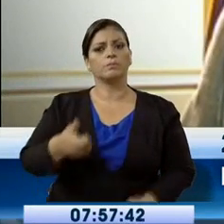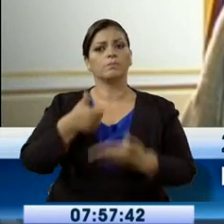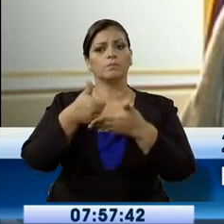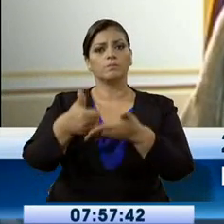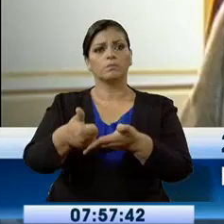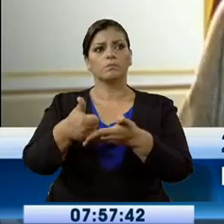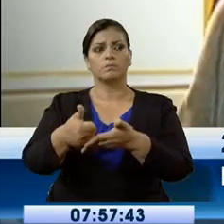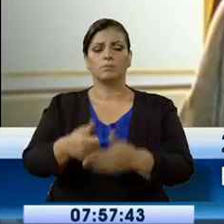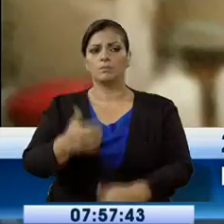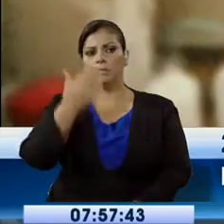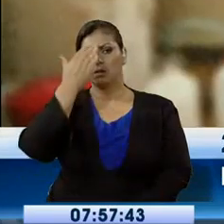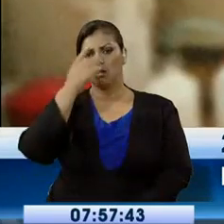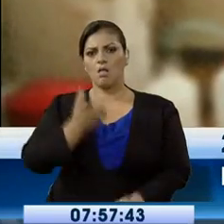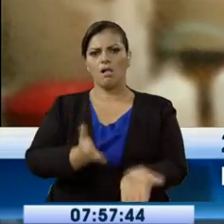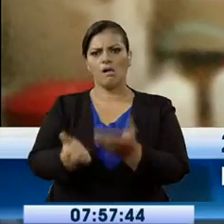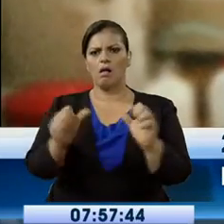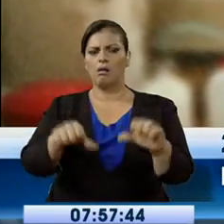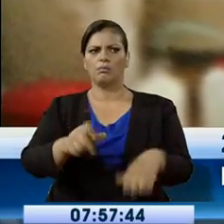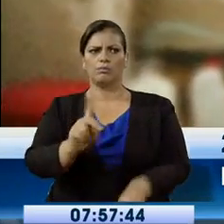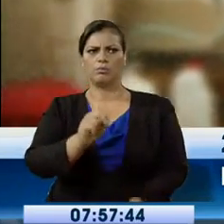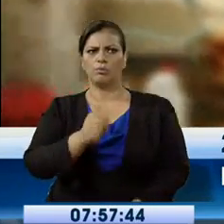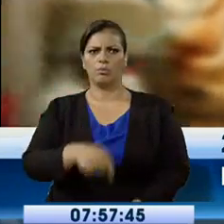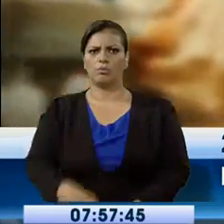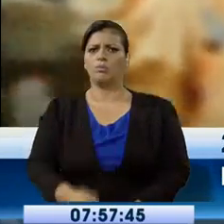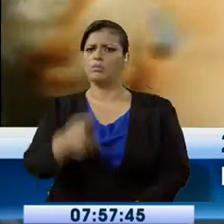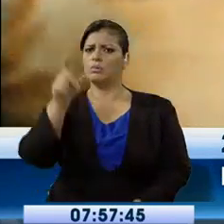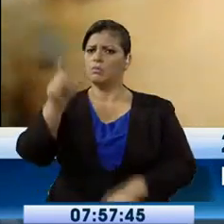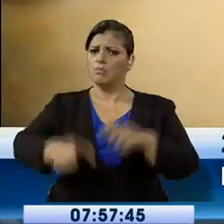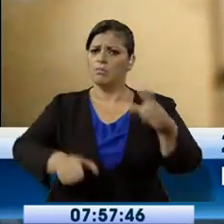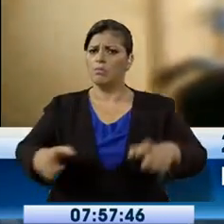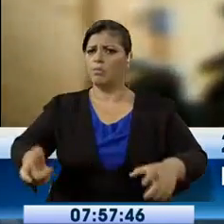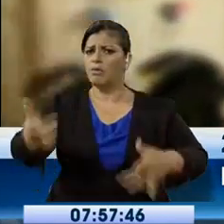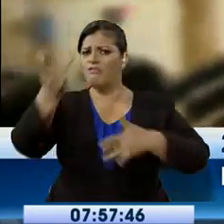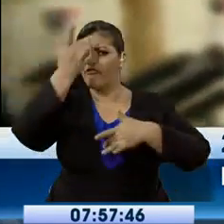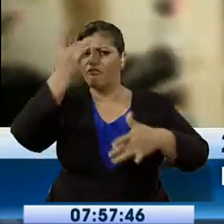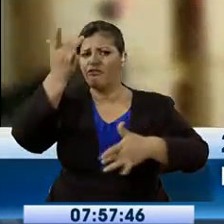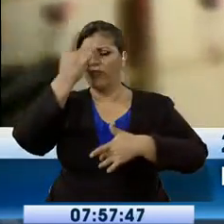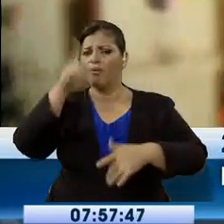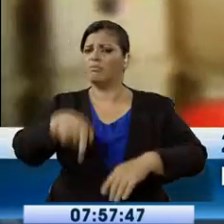situación de dar un mal servicio. Que tienen la prioridad los pacientes